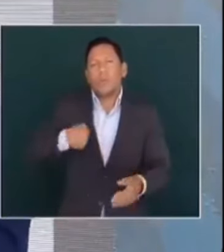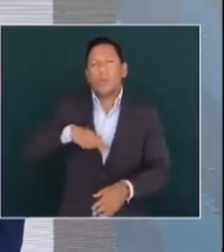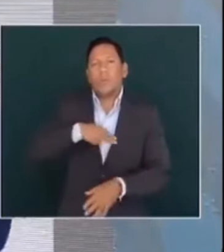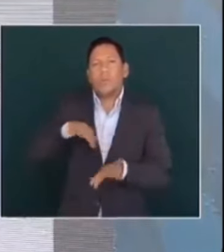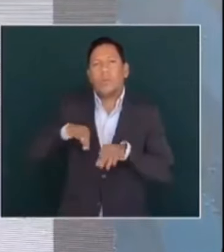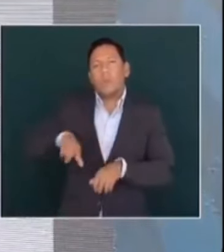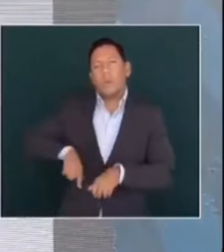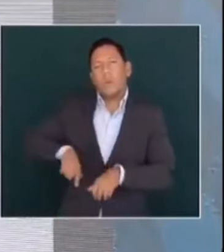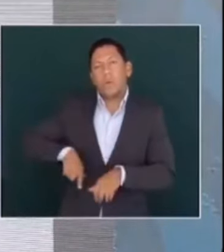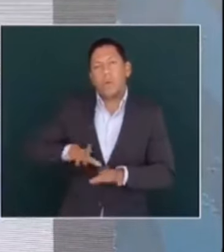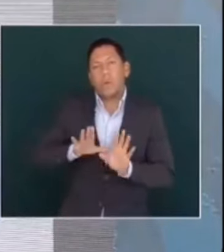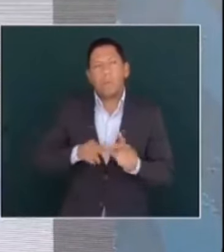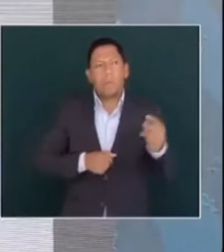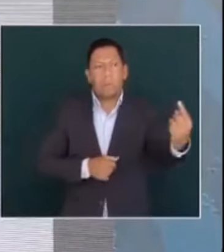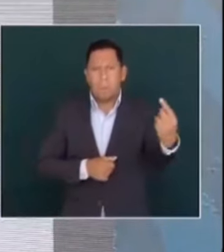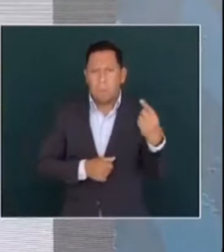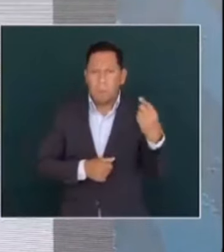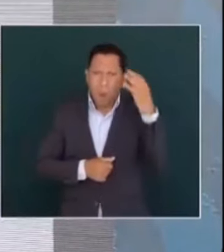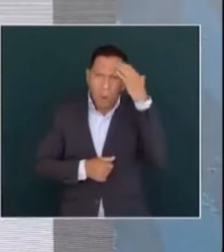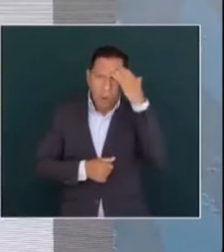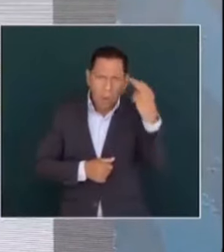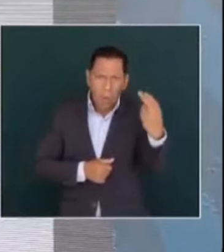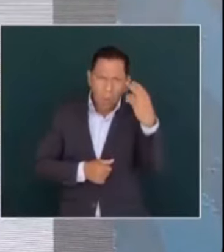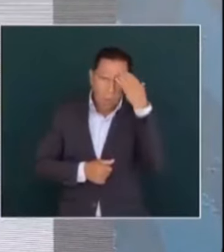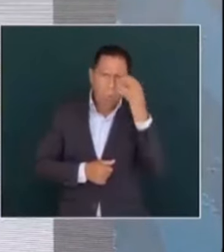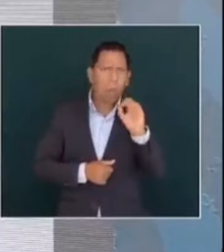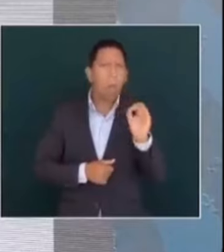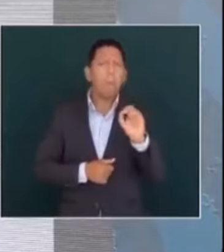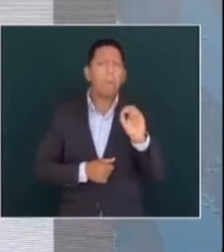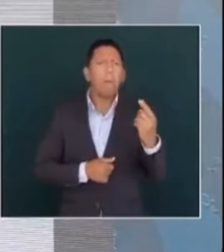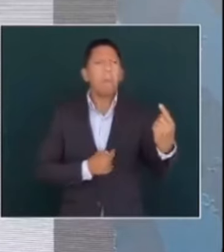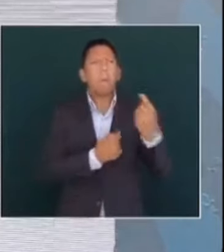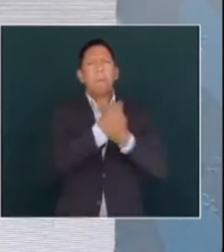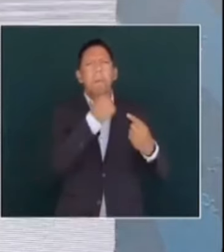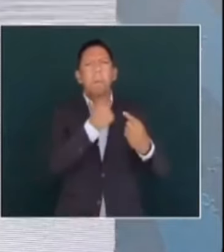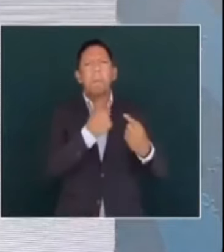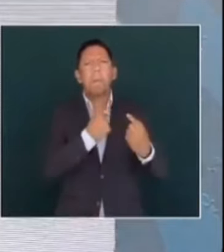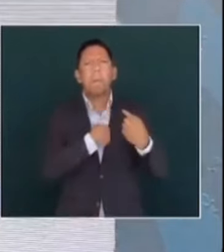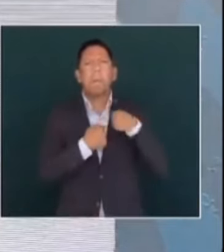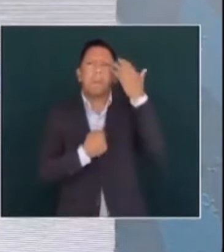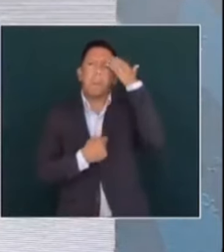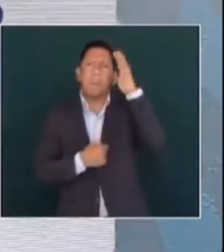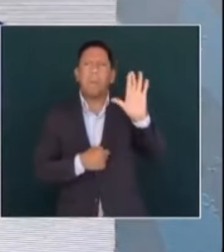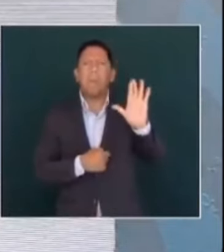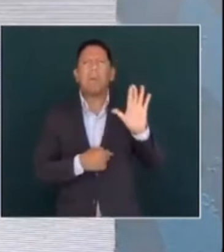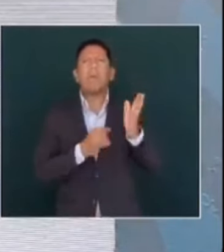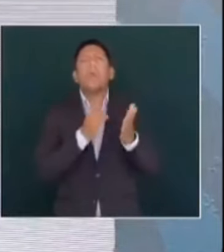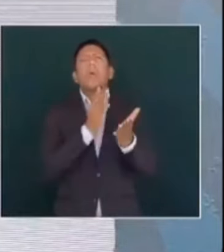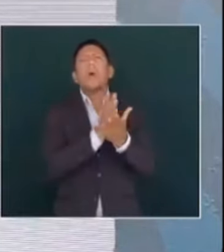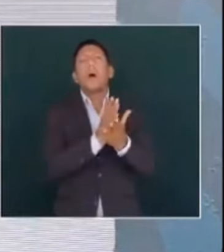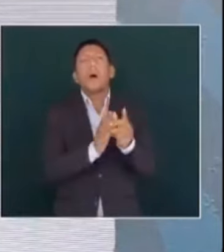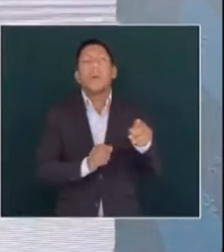exigiendo que se investigue al gobierno del presidente y que investigue el gobierno. Vamos a ir a esta nota